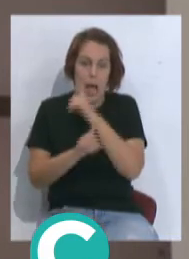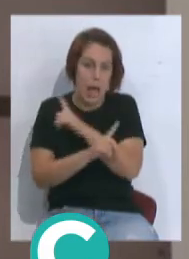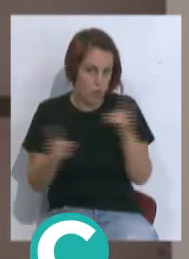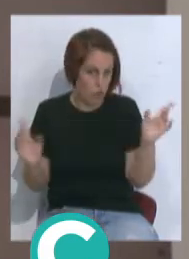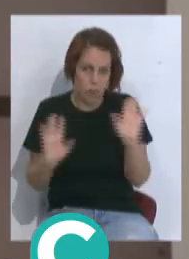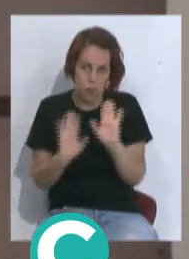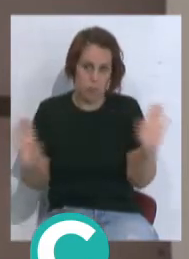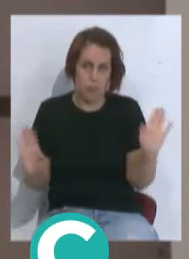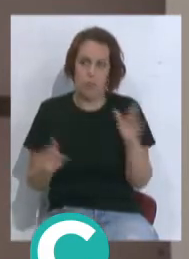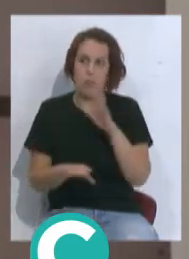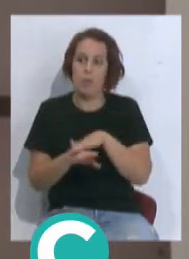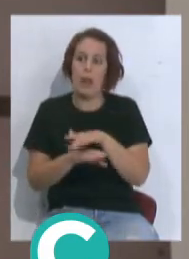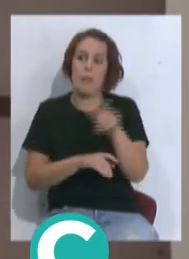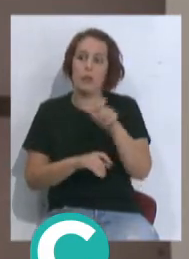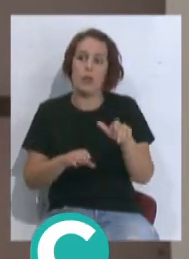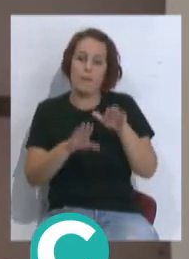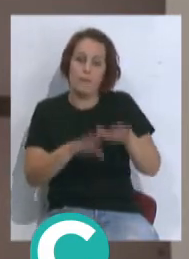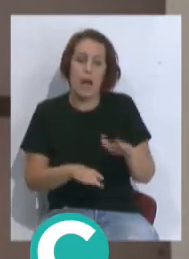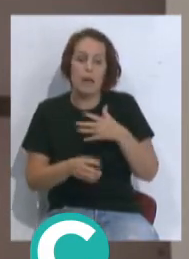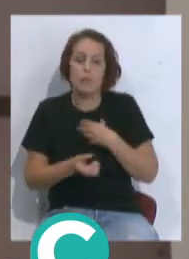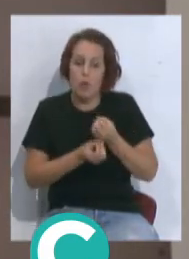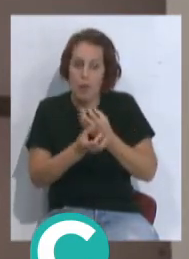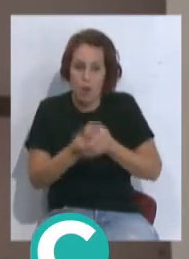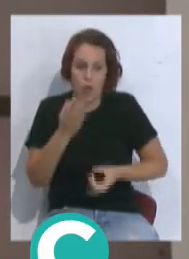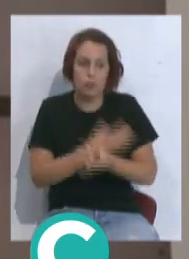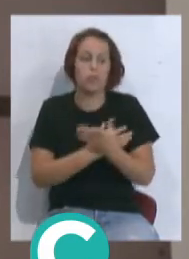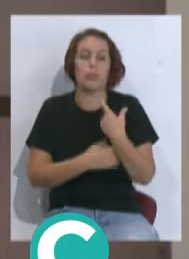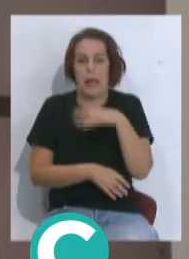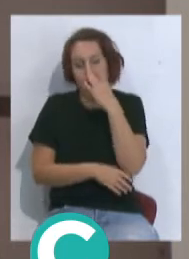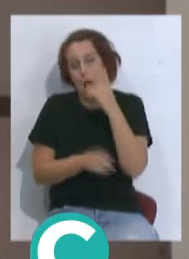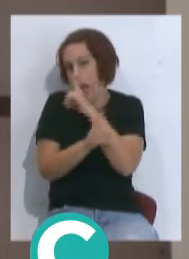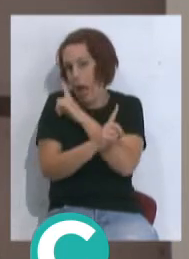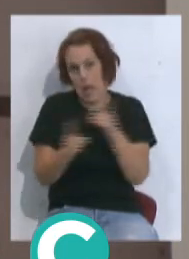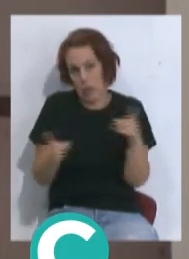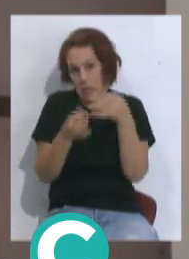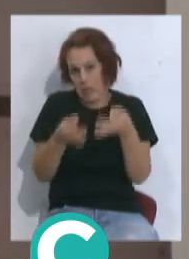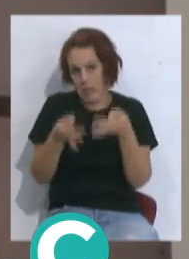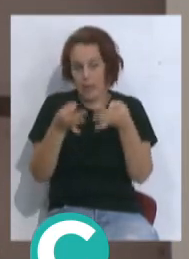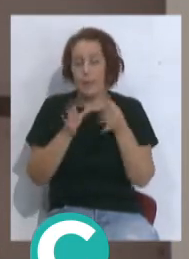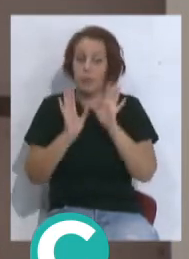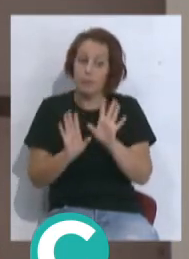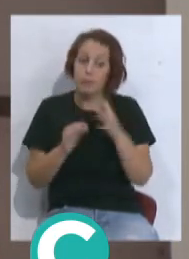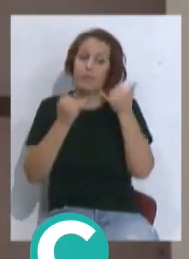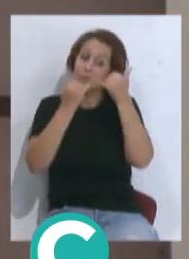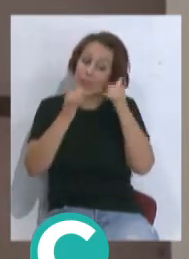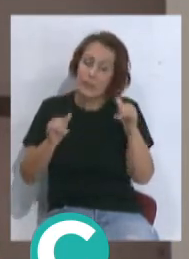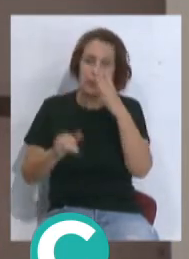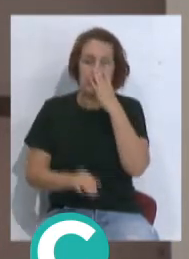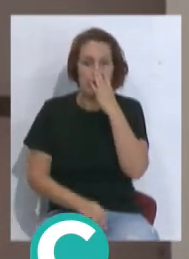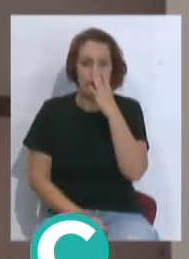Para los aficionados, para los que hacemos información, el carnaval es todo el año. A partir de ahí, la fiesta del carnaval